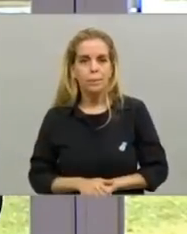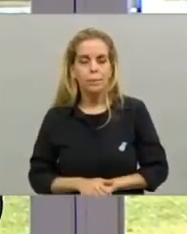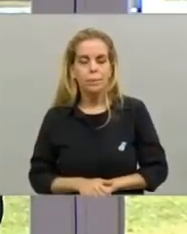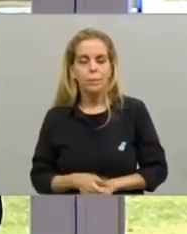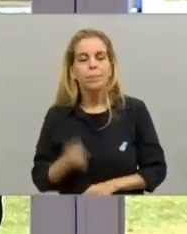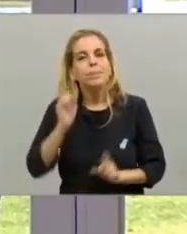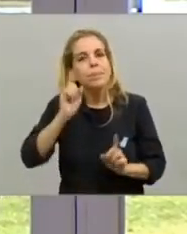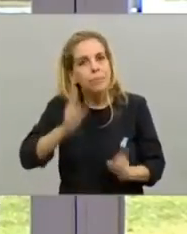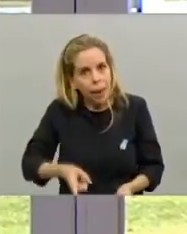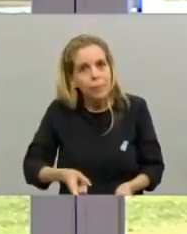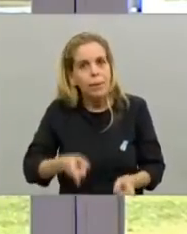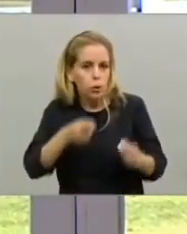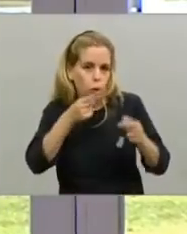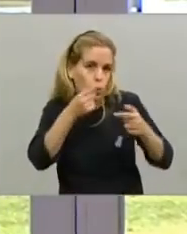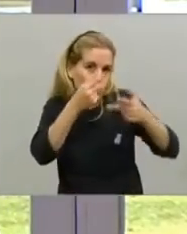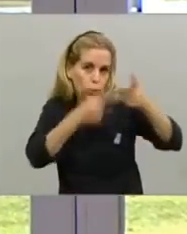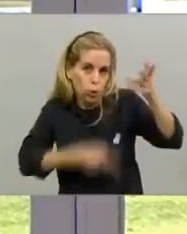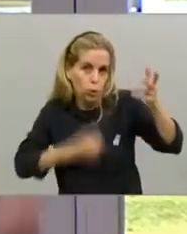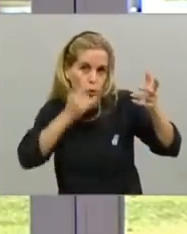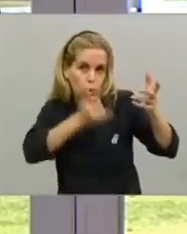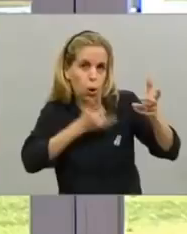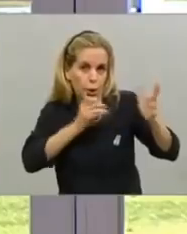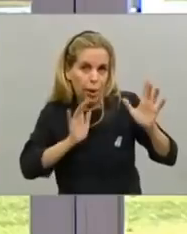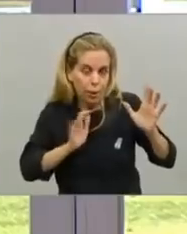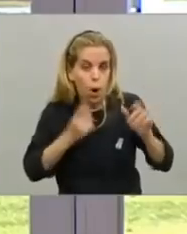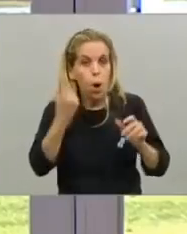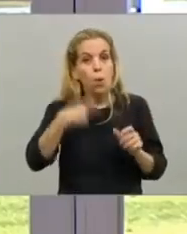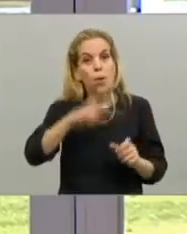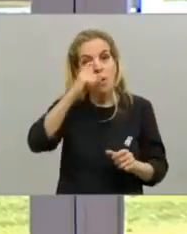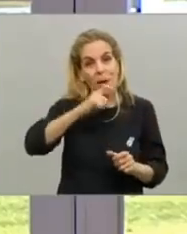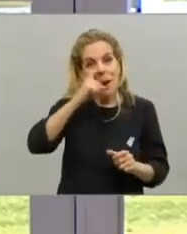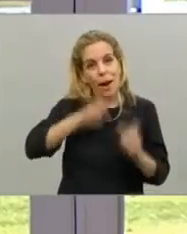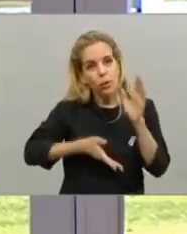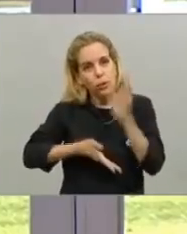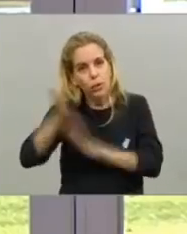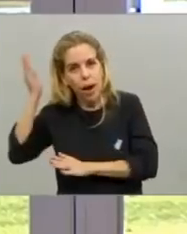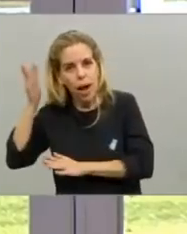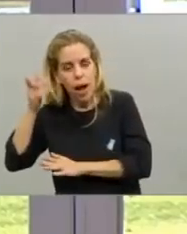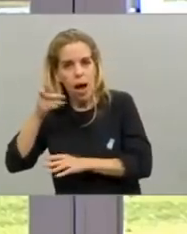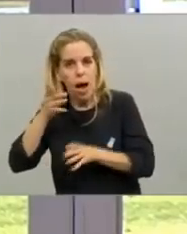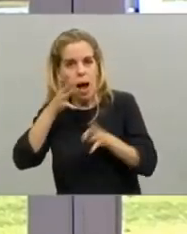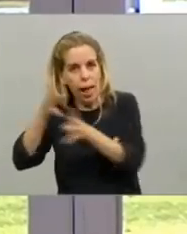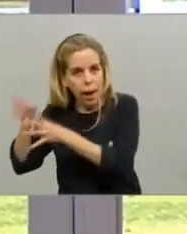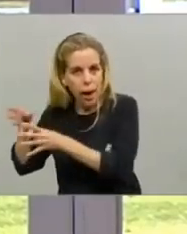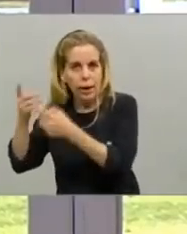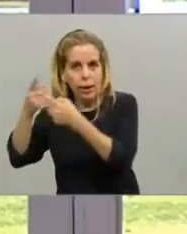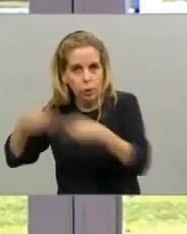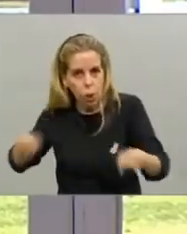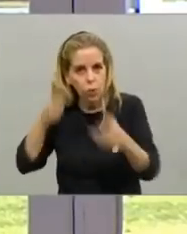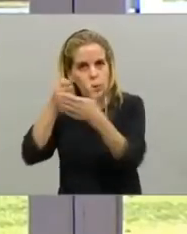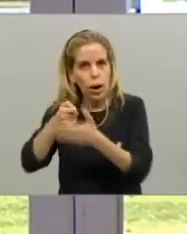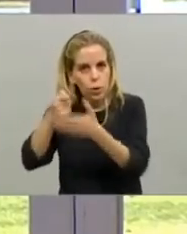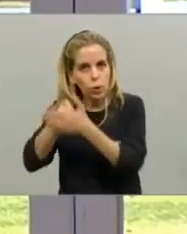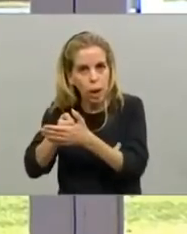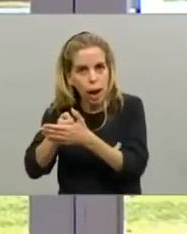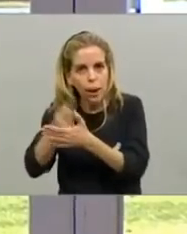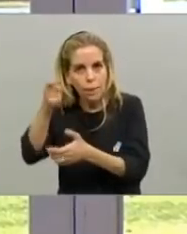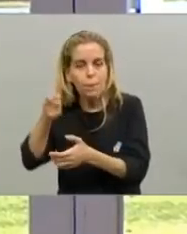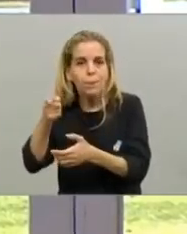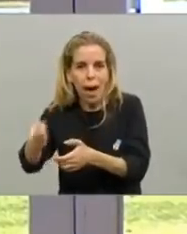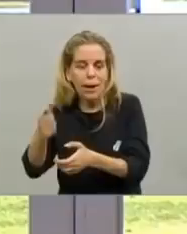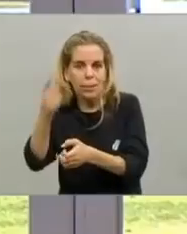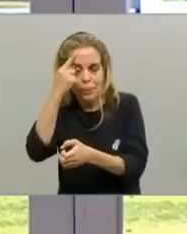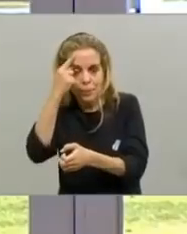Además de todo esto, cuando se fue a pelear, tuvo que crear una